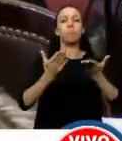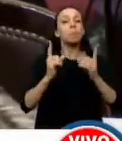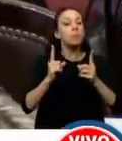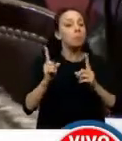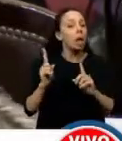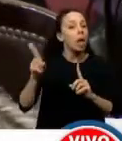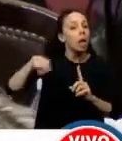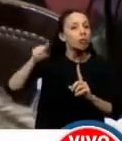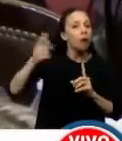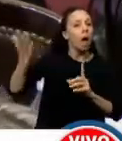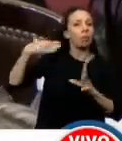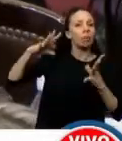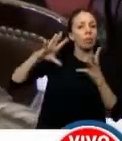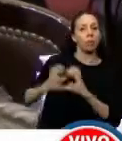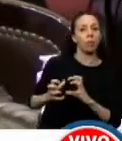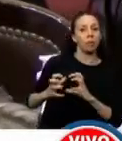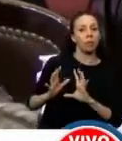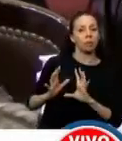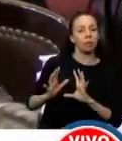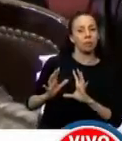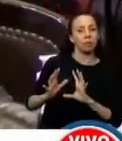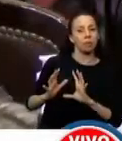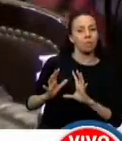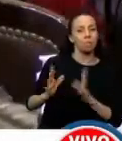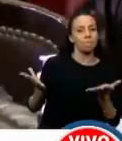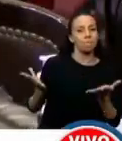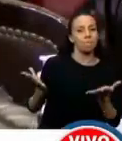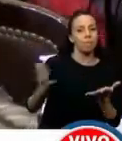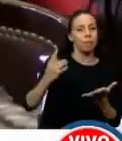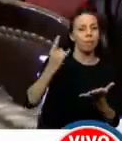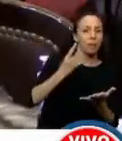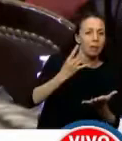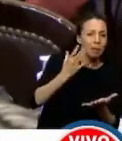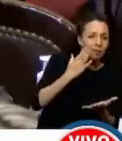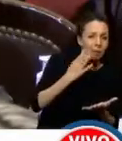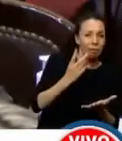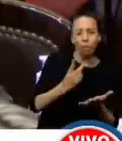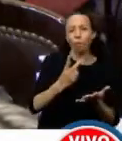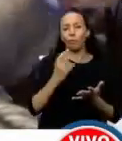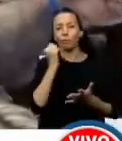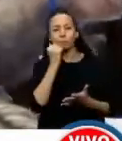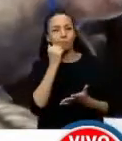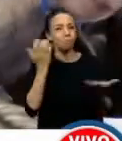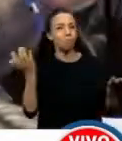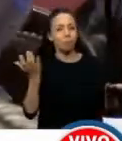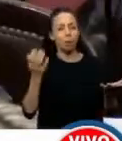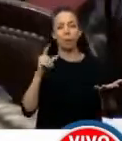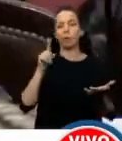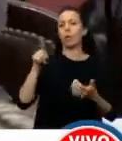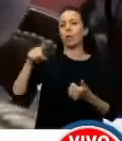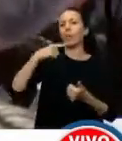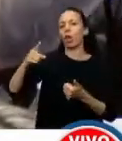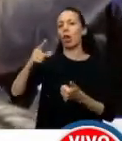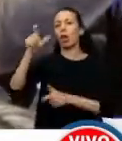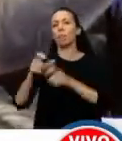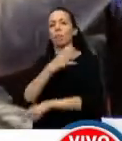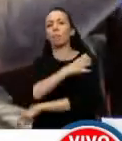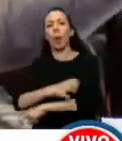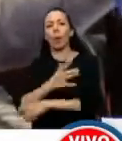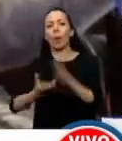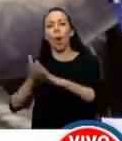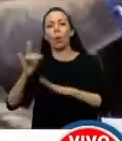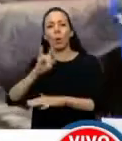bueno. Hasta acá llegamos. Federico, tu compañero de bancada, Itay Hackman, también diputado nacional del Frente de Todos, habló en el debate